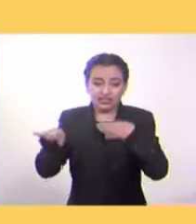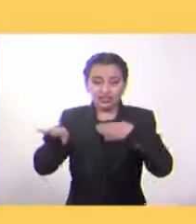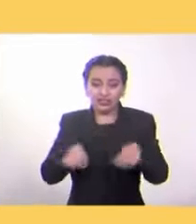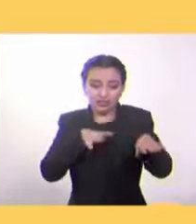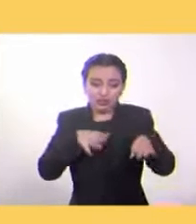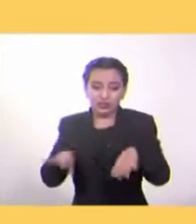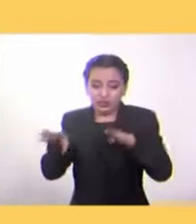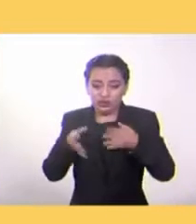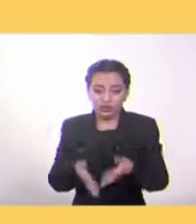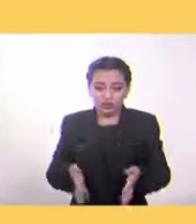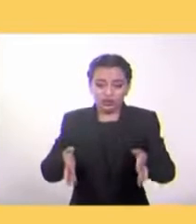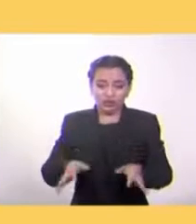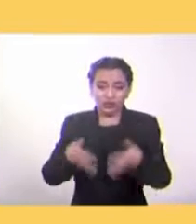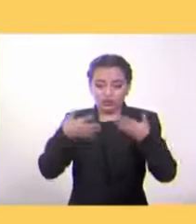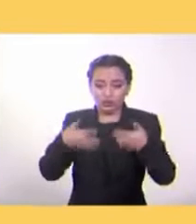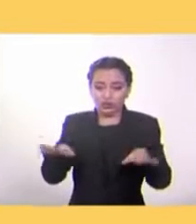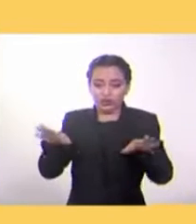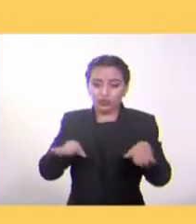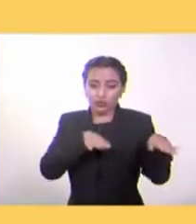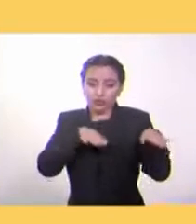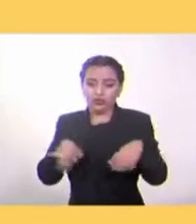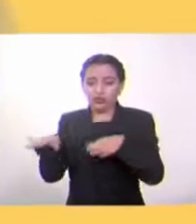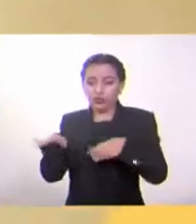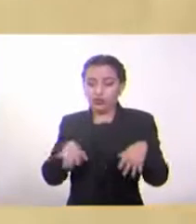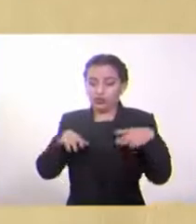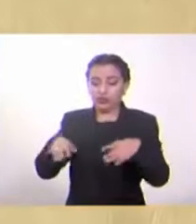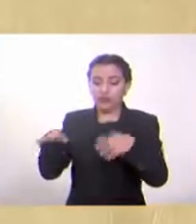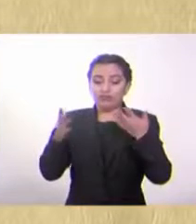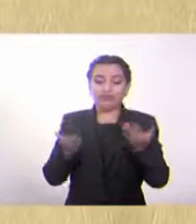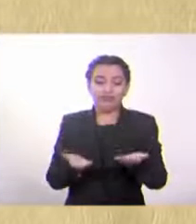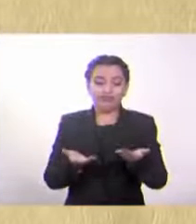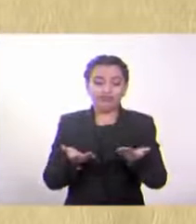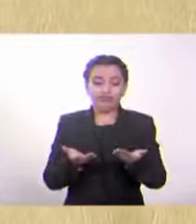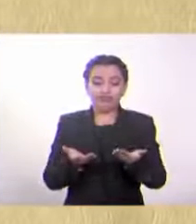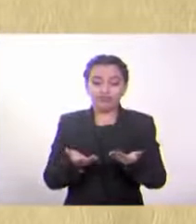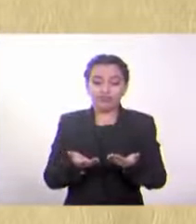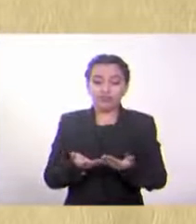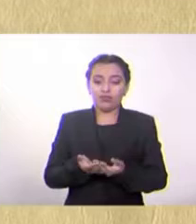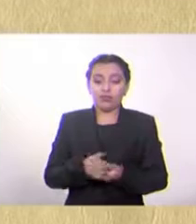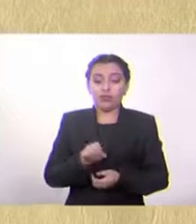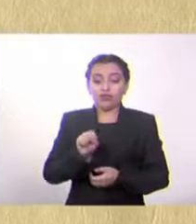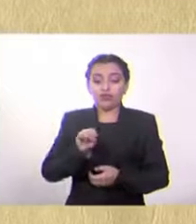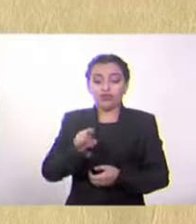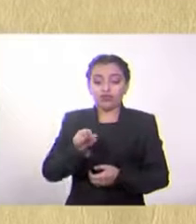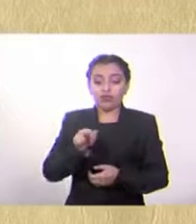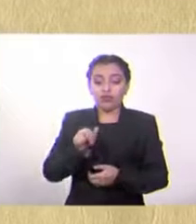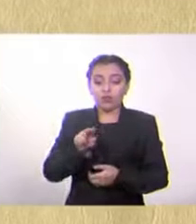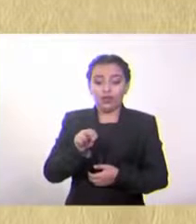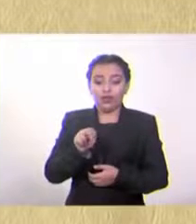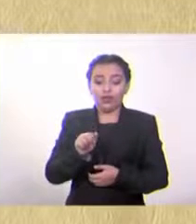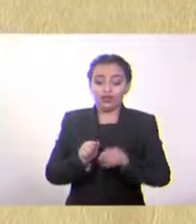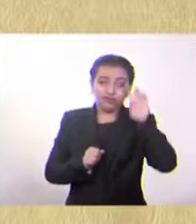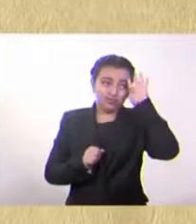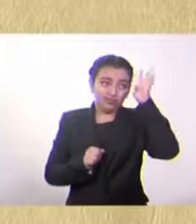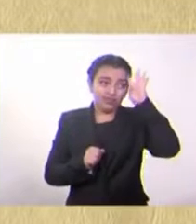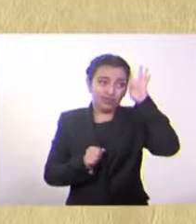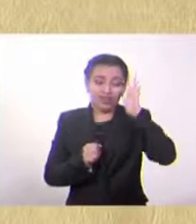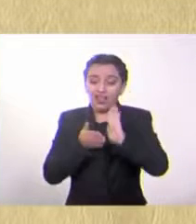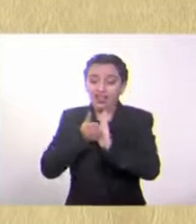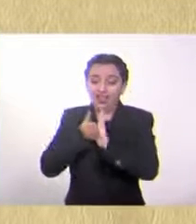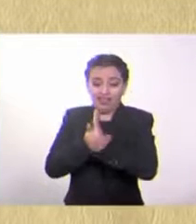largas contra las piedras en castigo de su crueldad. Ciguanaba era el mito de la infidelidad